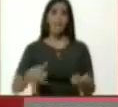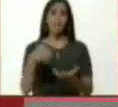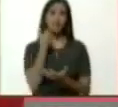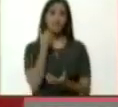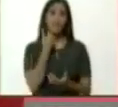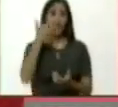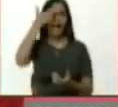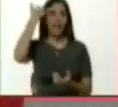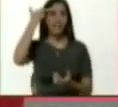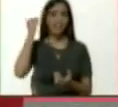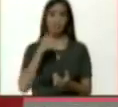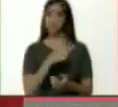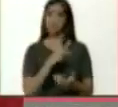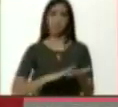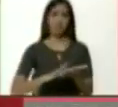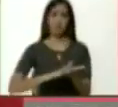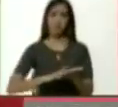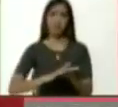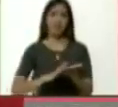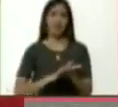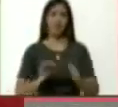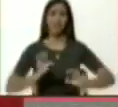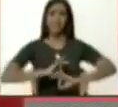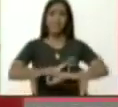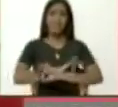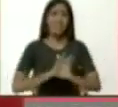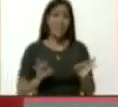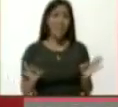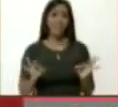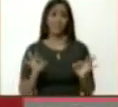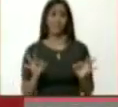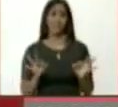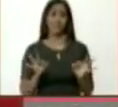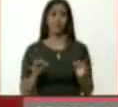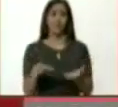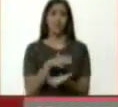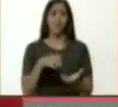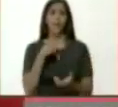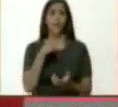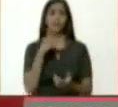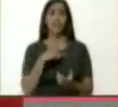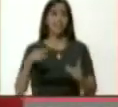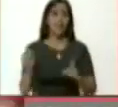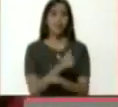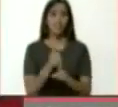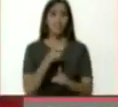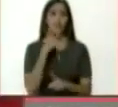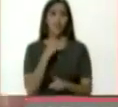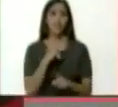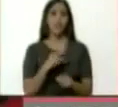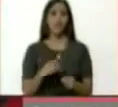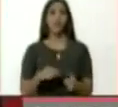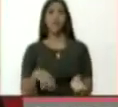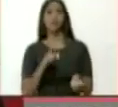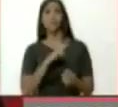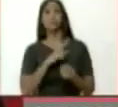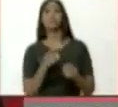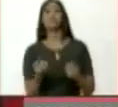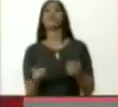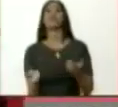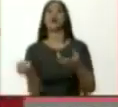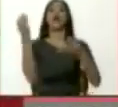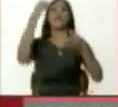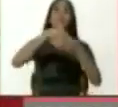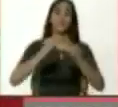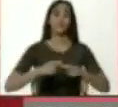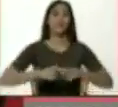Haití. No solucionaron el problema de inestabilidad política que hay en Haití, ni de la violencia política, sino que más bien aumentó la violencia